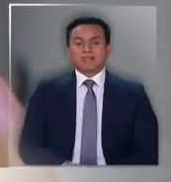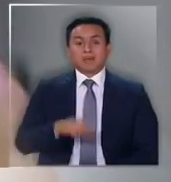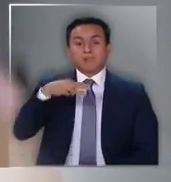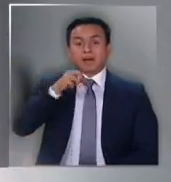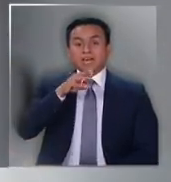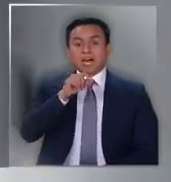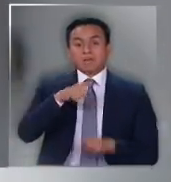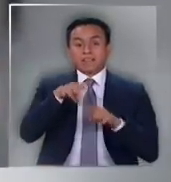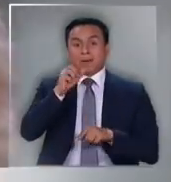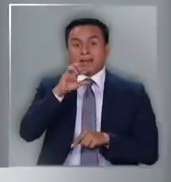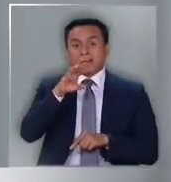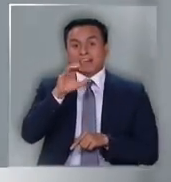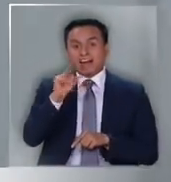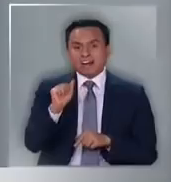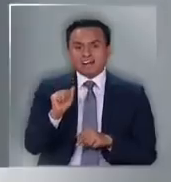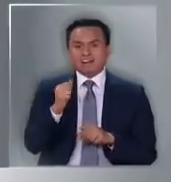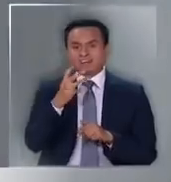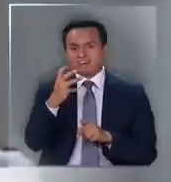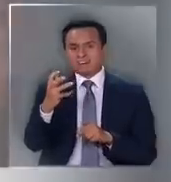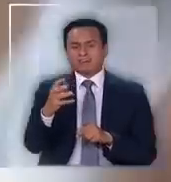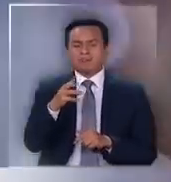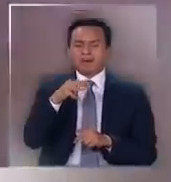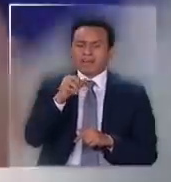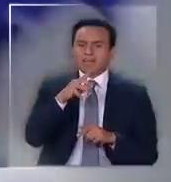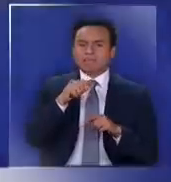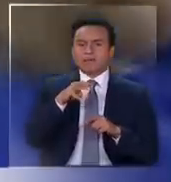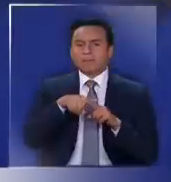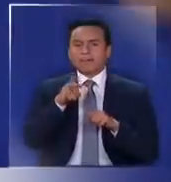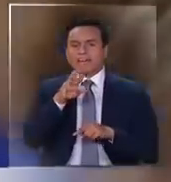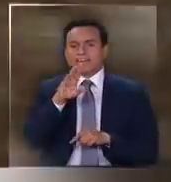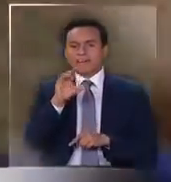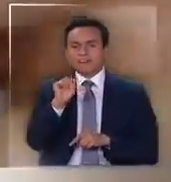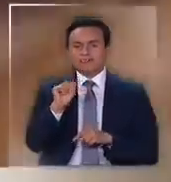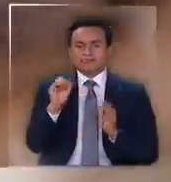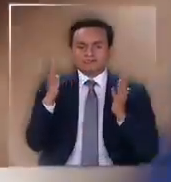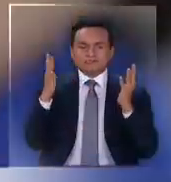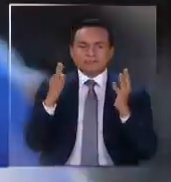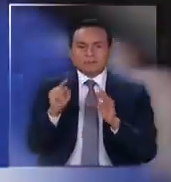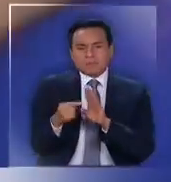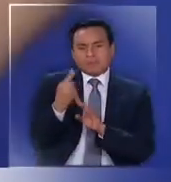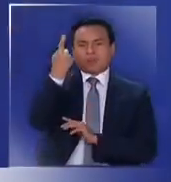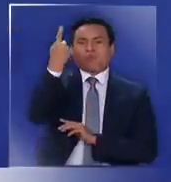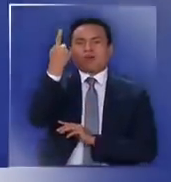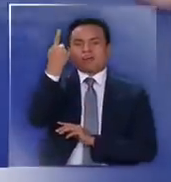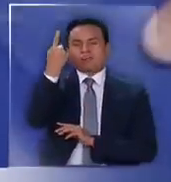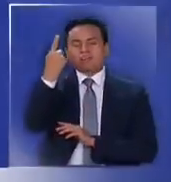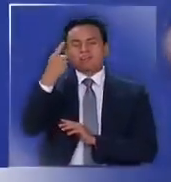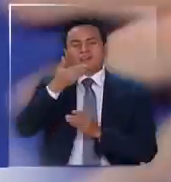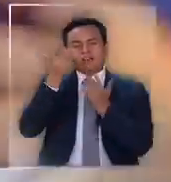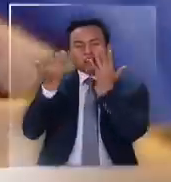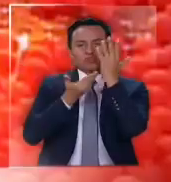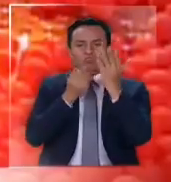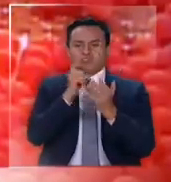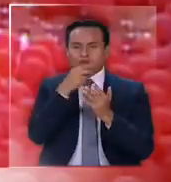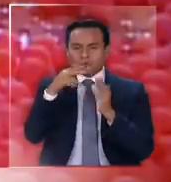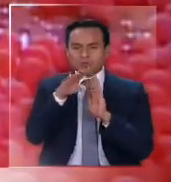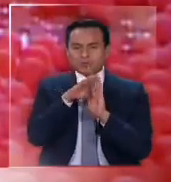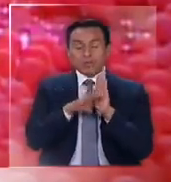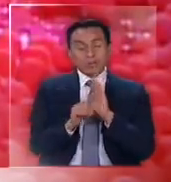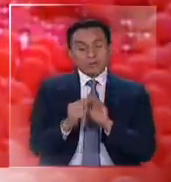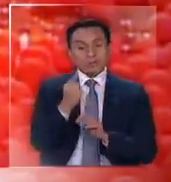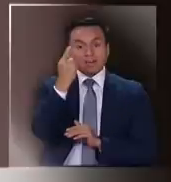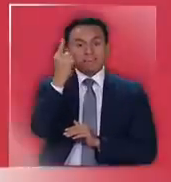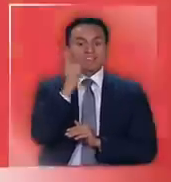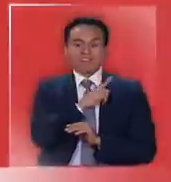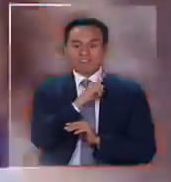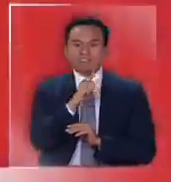¡María Jimena Pereira! María Jimena Pereira. Primer lugar en Canto de Rojo. Fue la primera